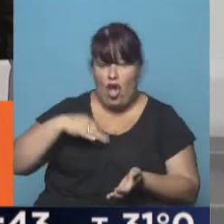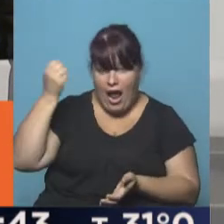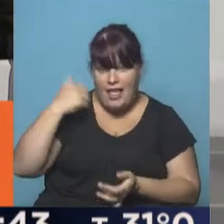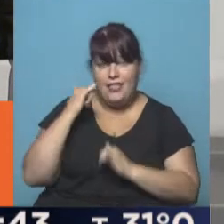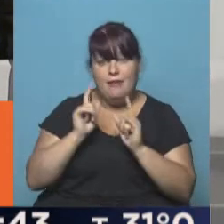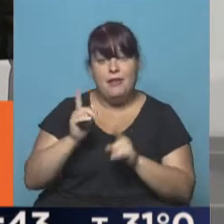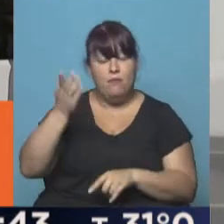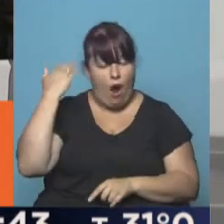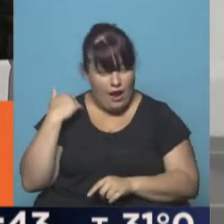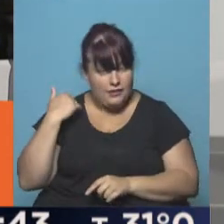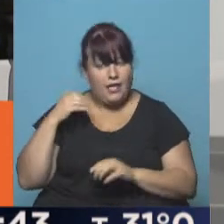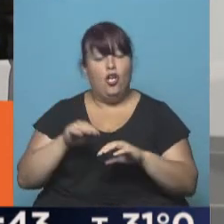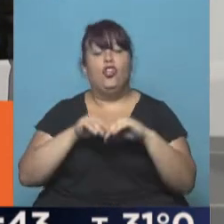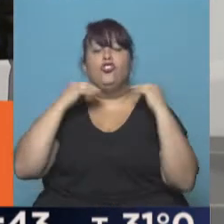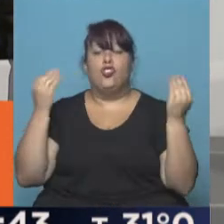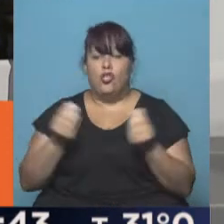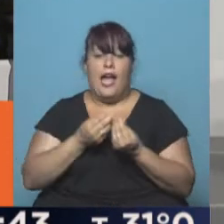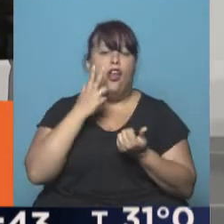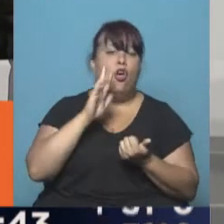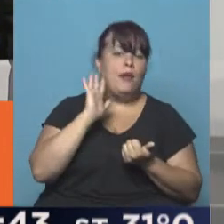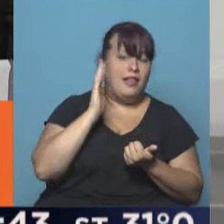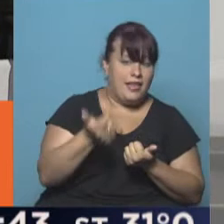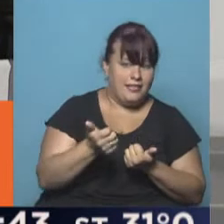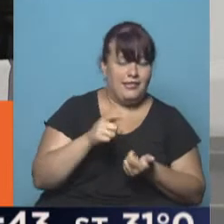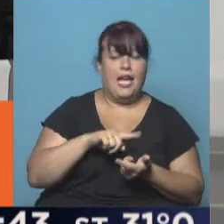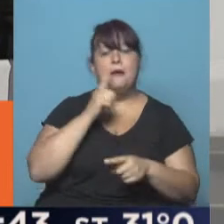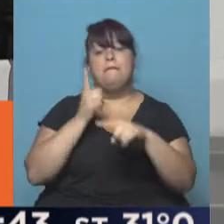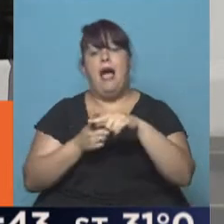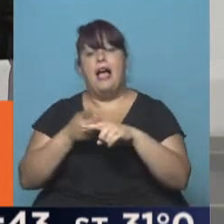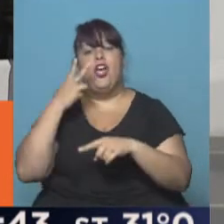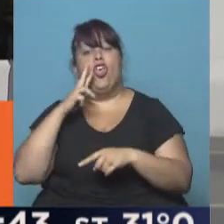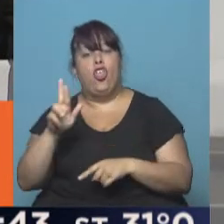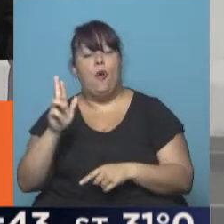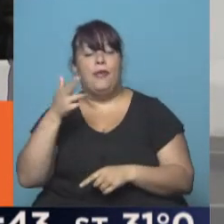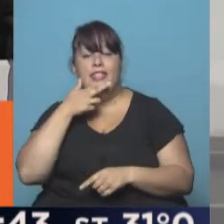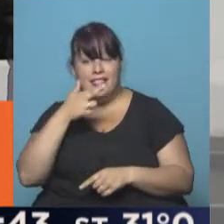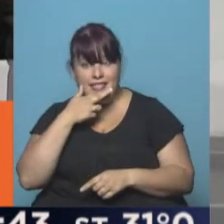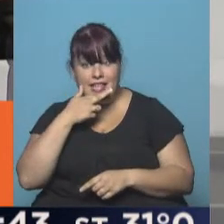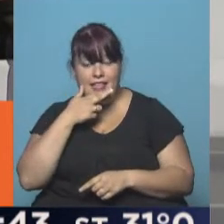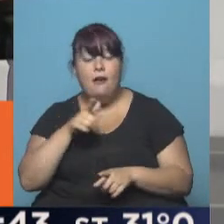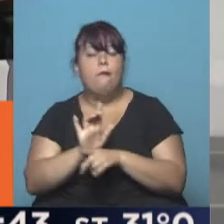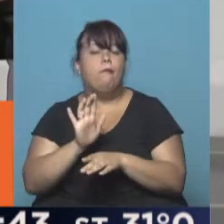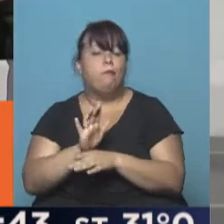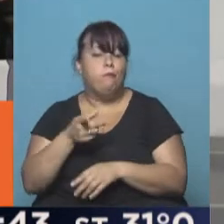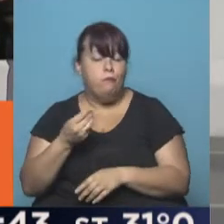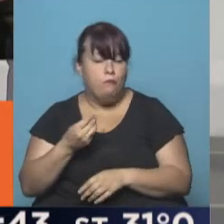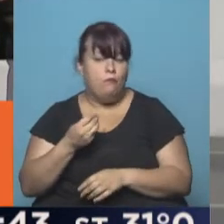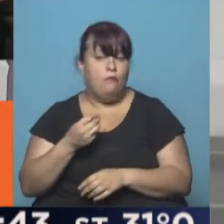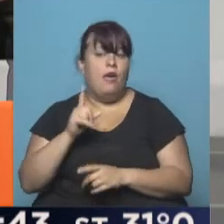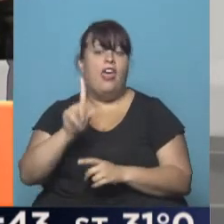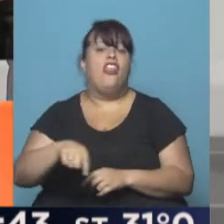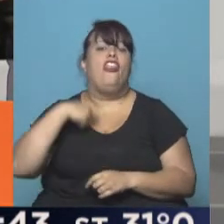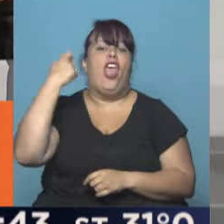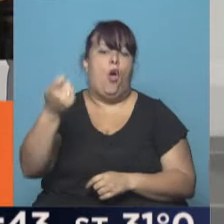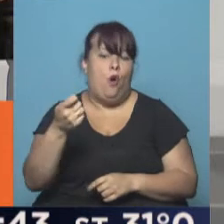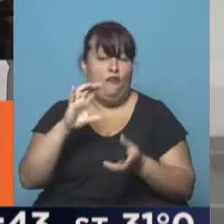dijimos antes, acumulando lo del 2016 más los del 2017, va a implicar que le